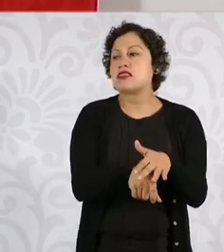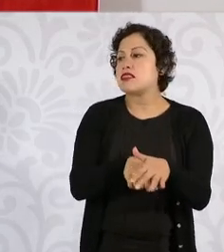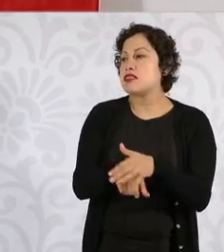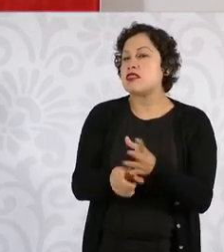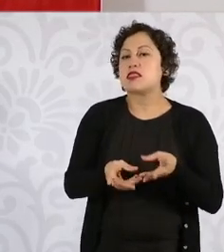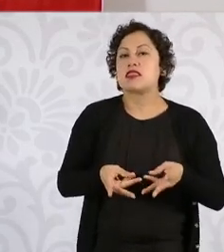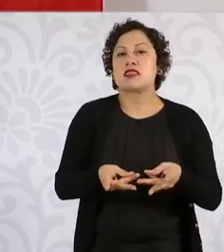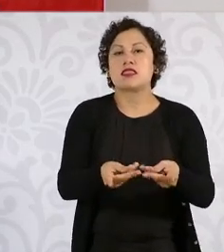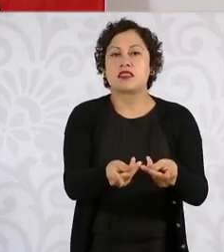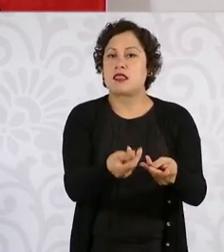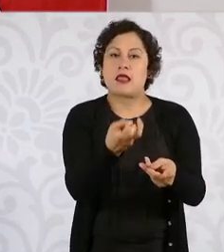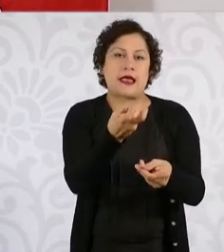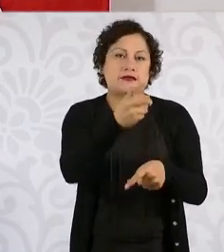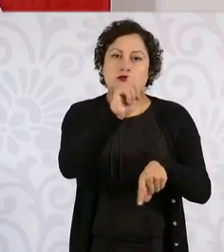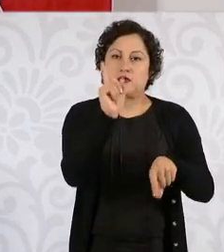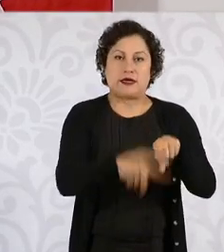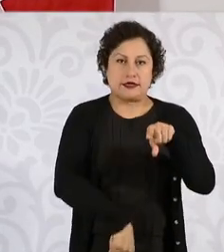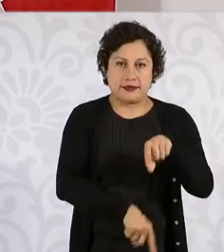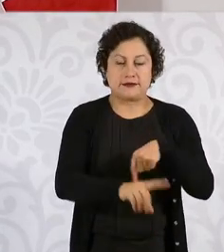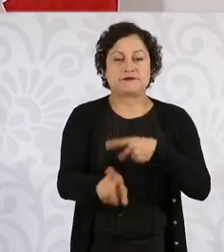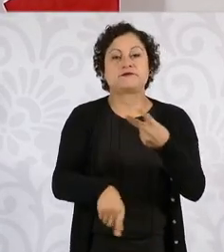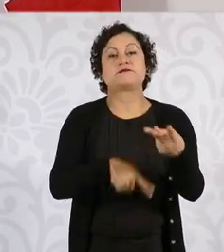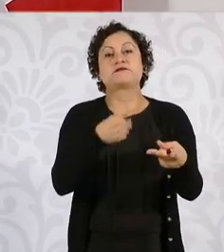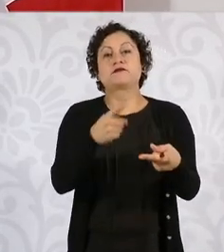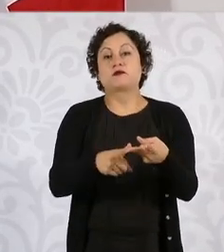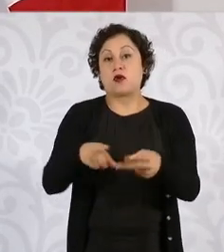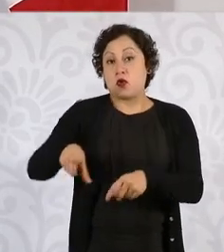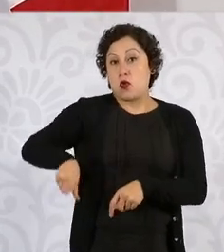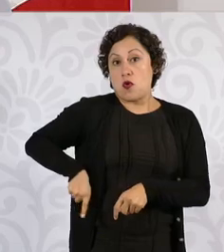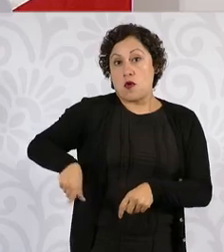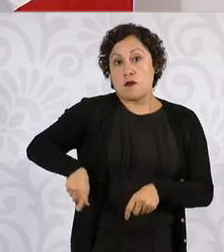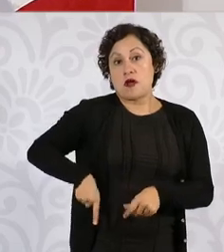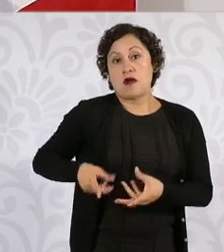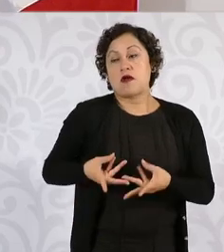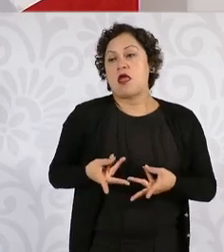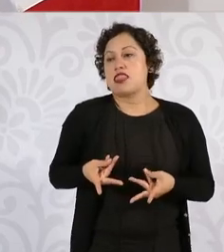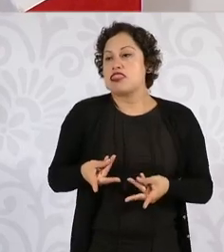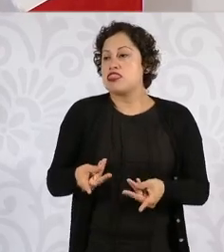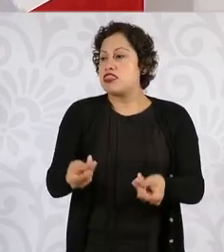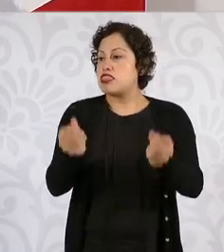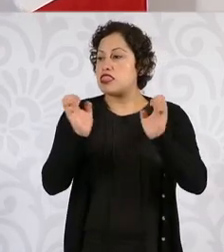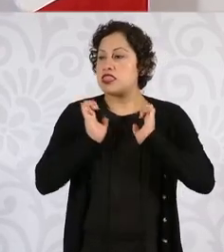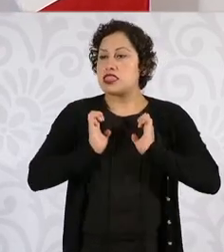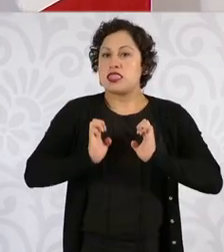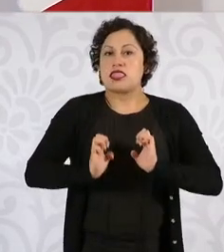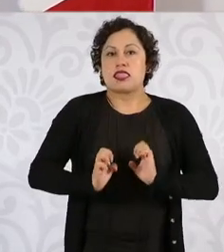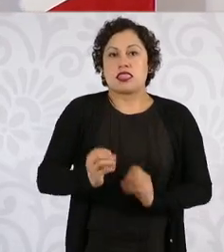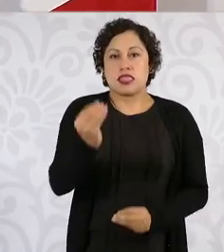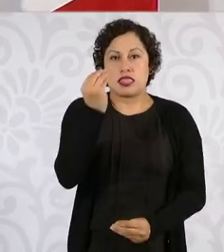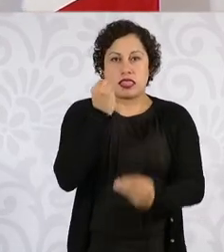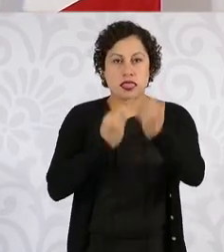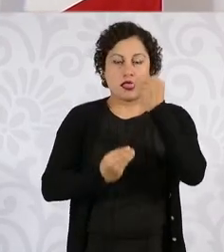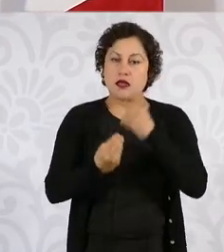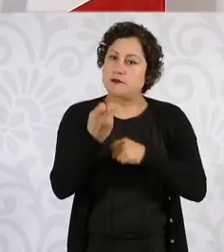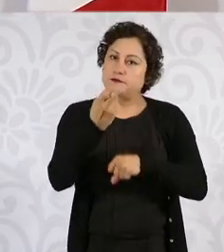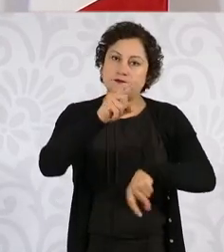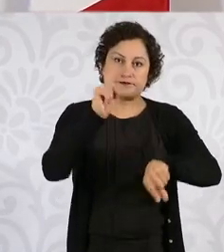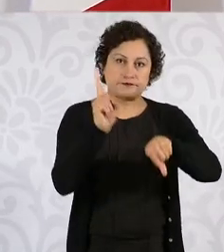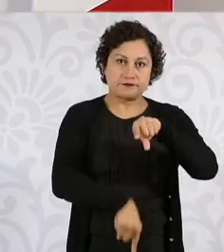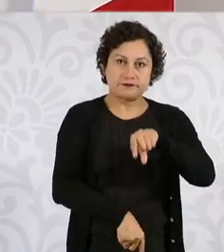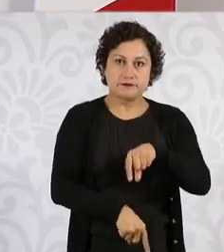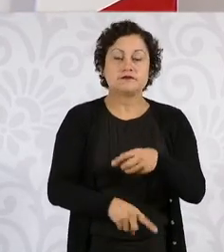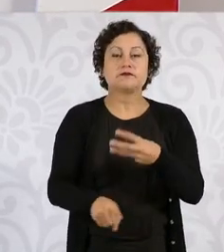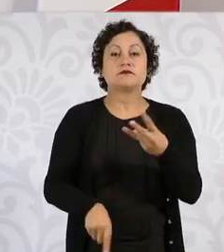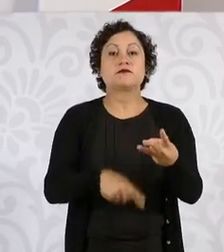y que se acaben los lujos en el gobierno y que el servidor público debe vivir en la